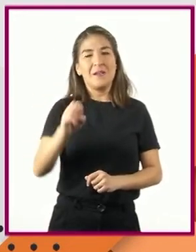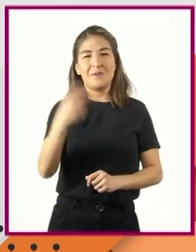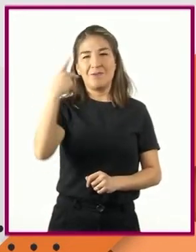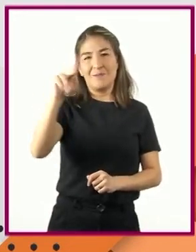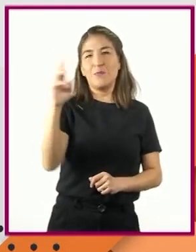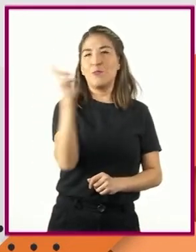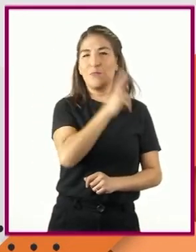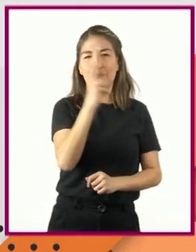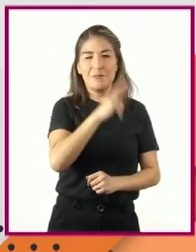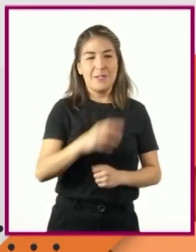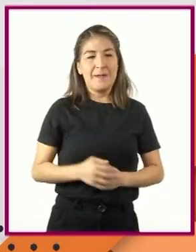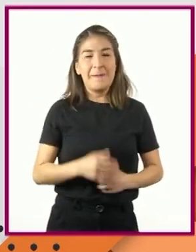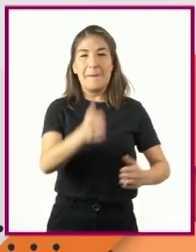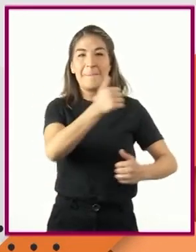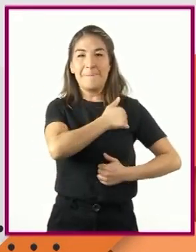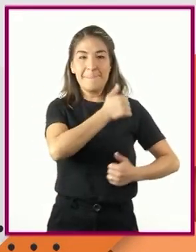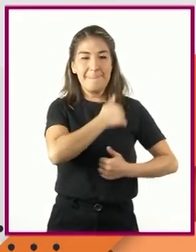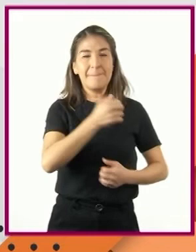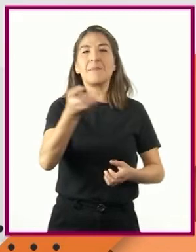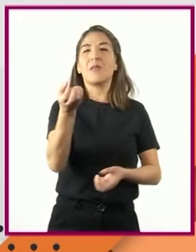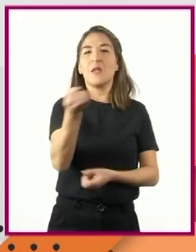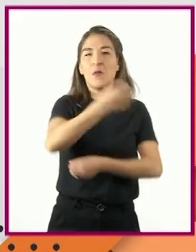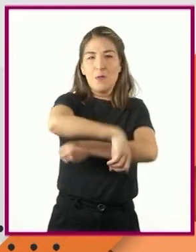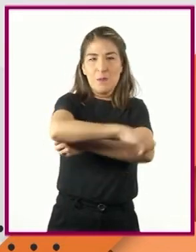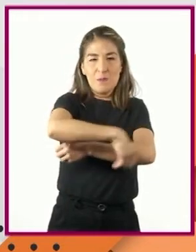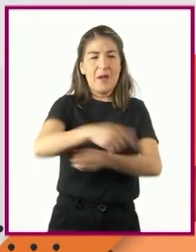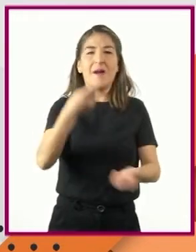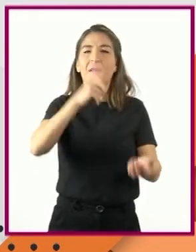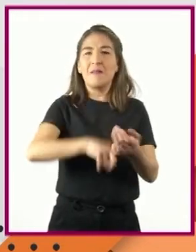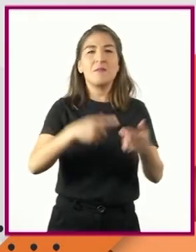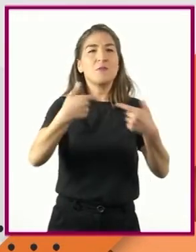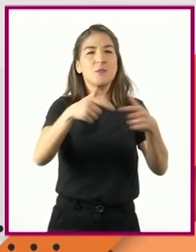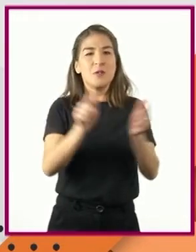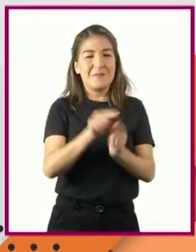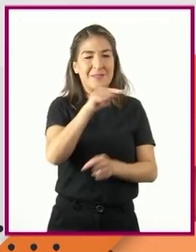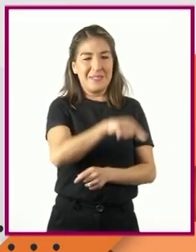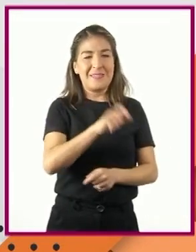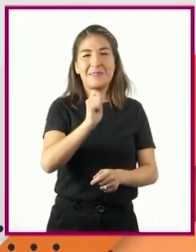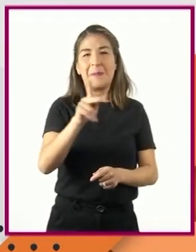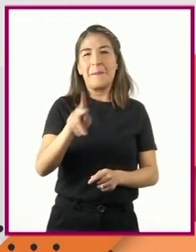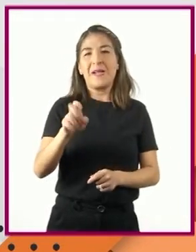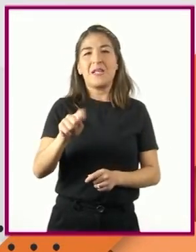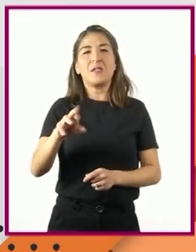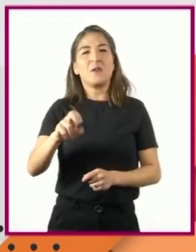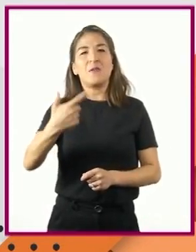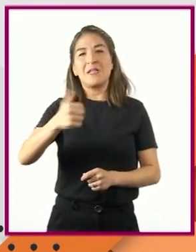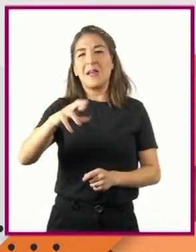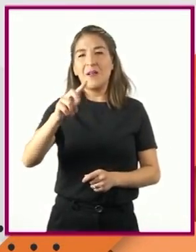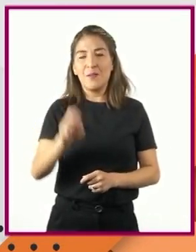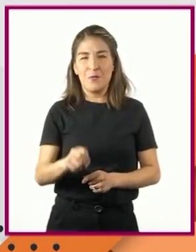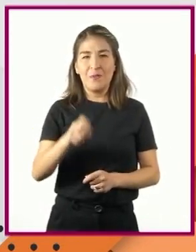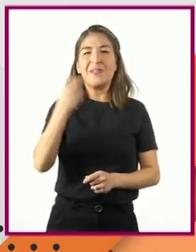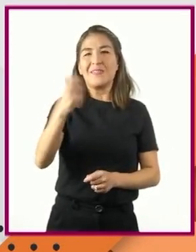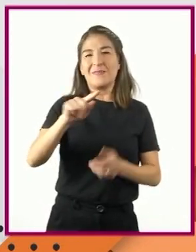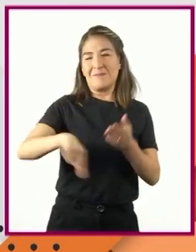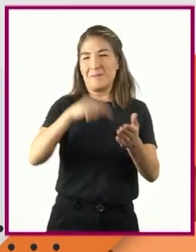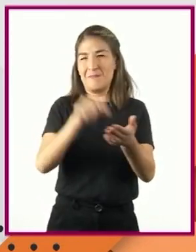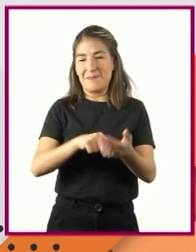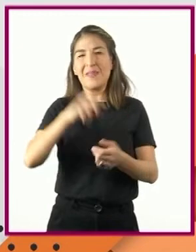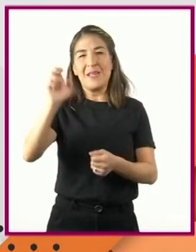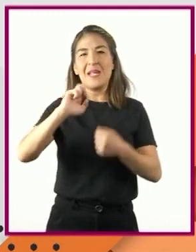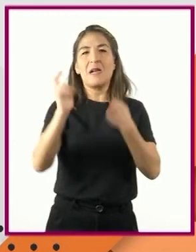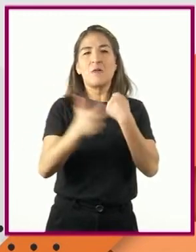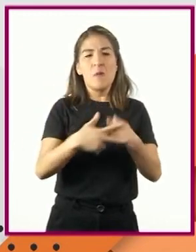Rusia, los soldados y obreros agrupados en los soviets de Petrogrado, actual San Petersburgo,